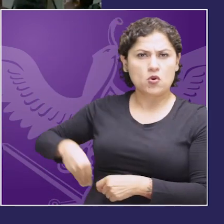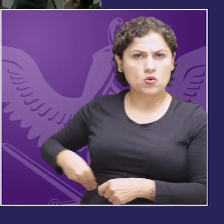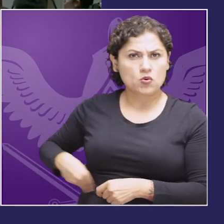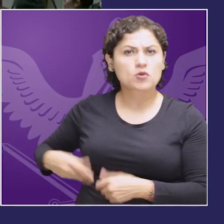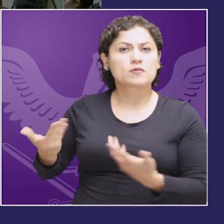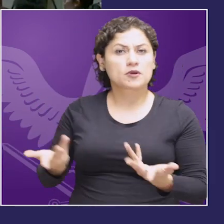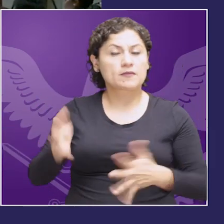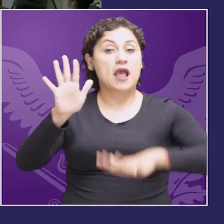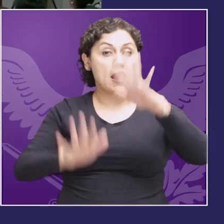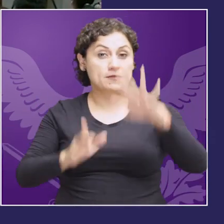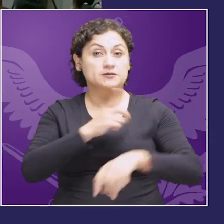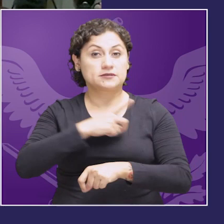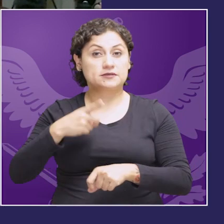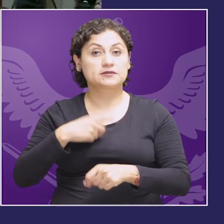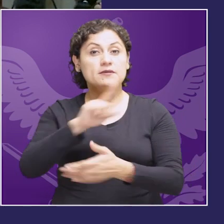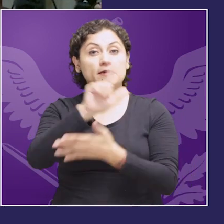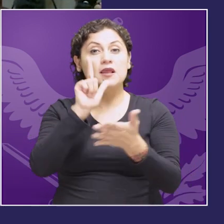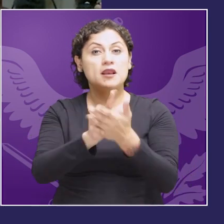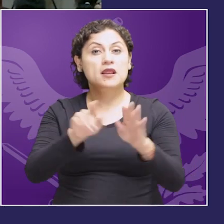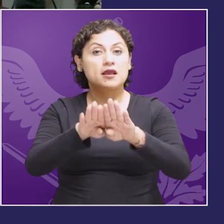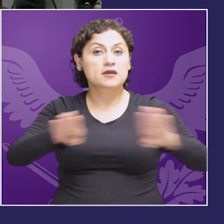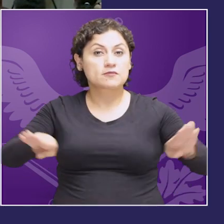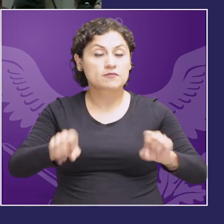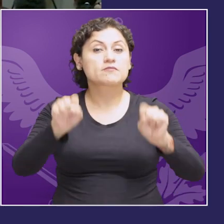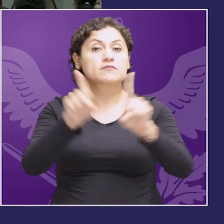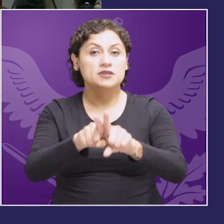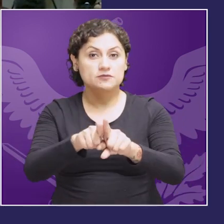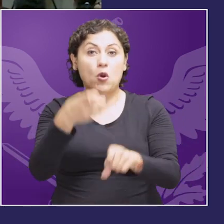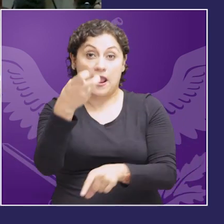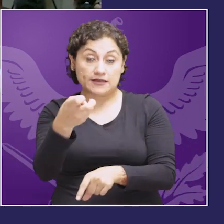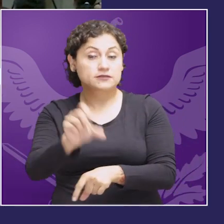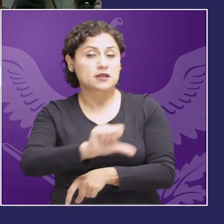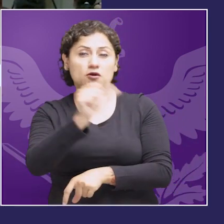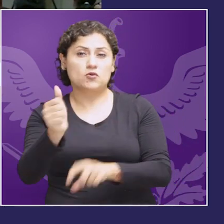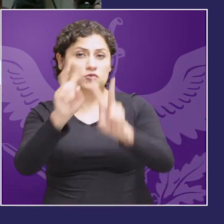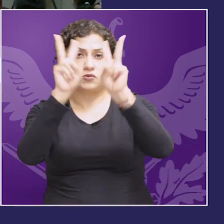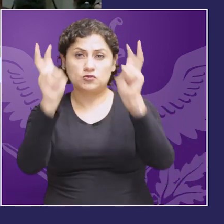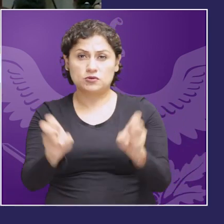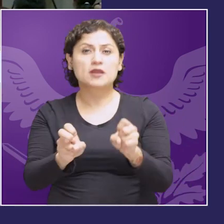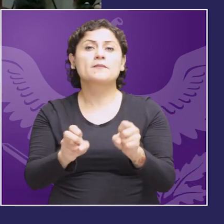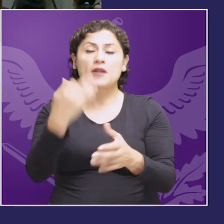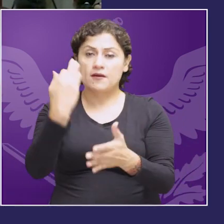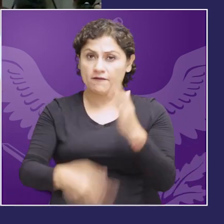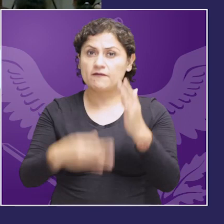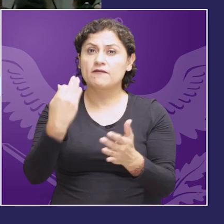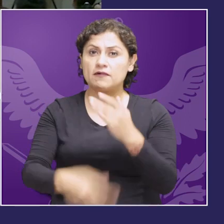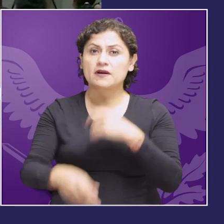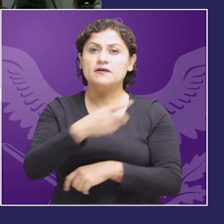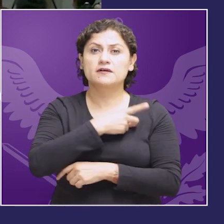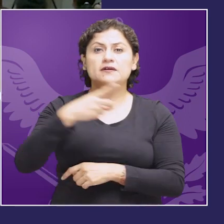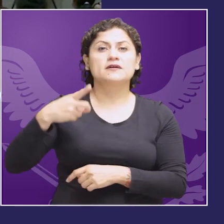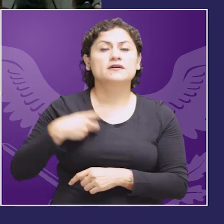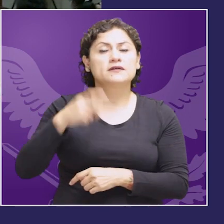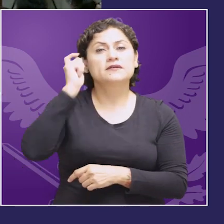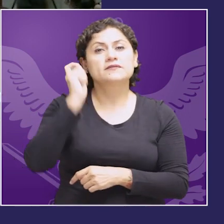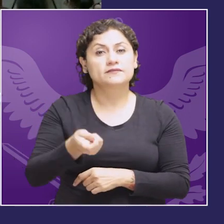principio se da por considerar que solamente los hombres cometen feminicidio, parecería no tener justificación cuando se ve la naturaleza del